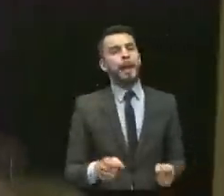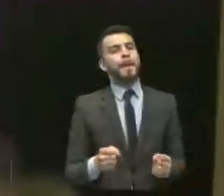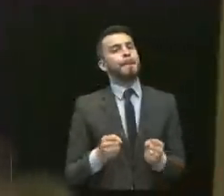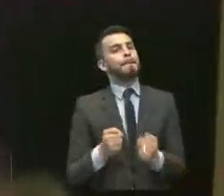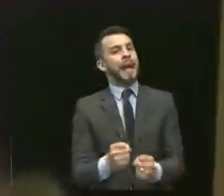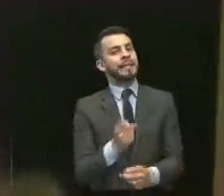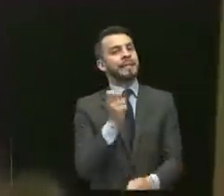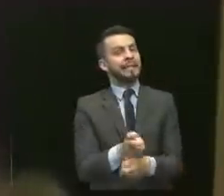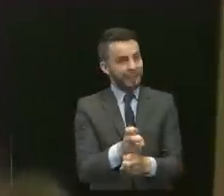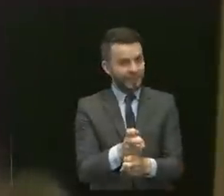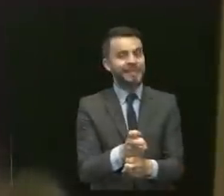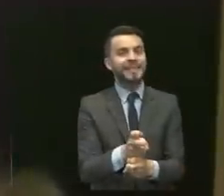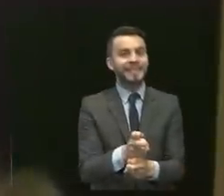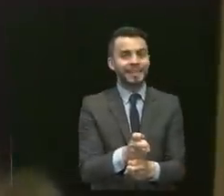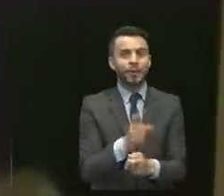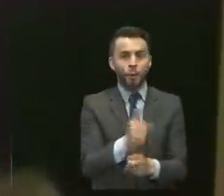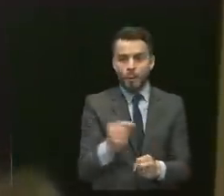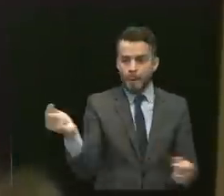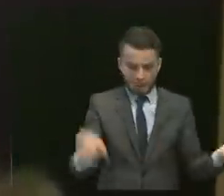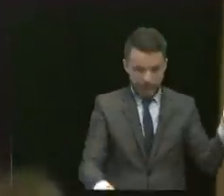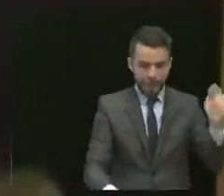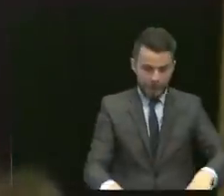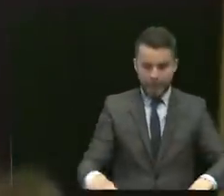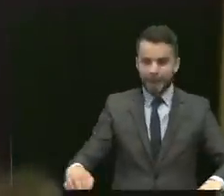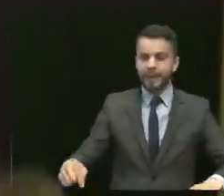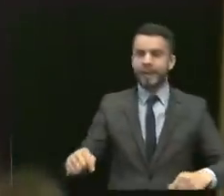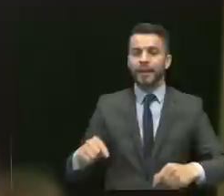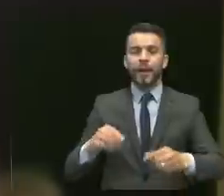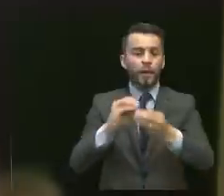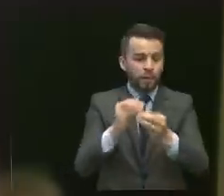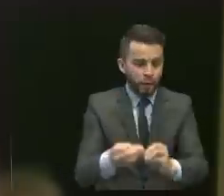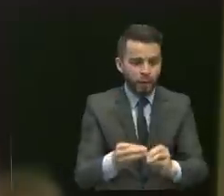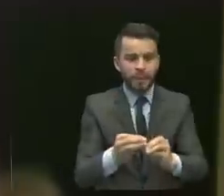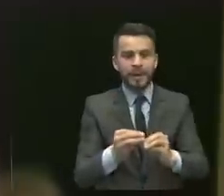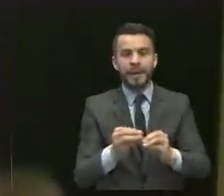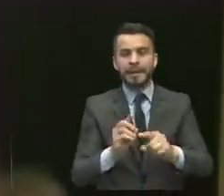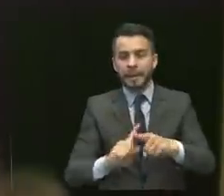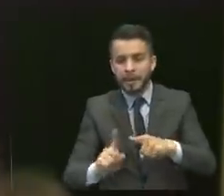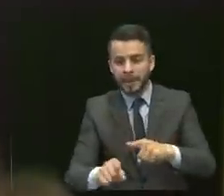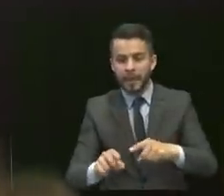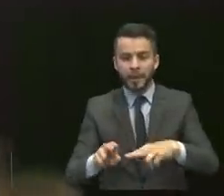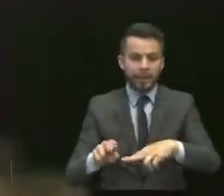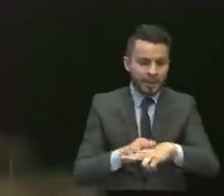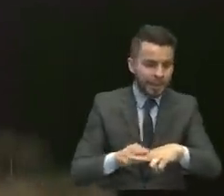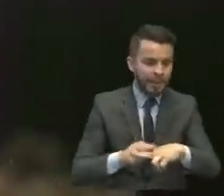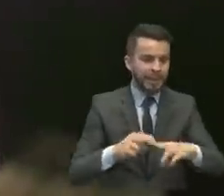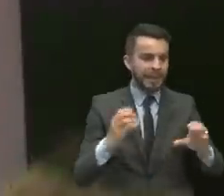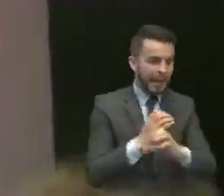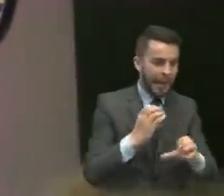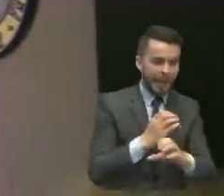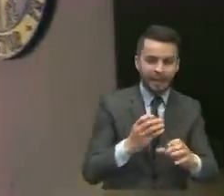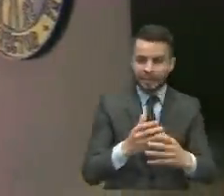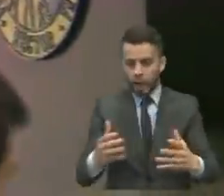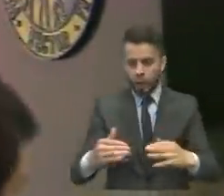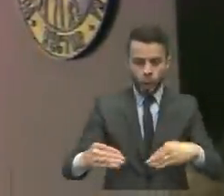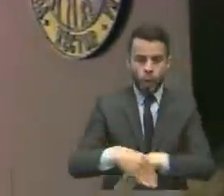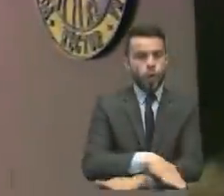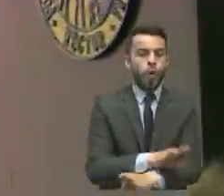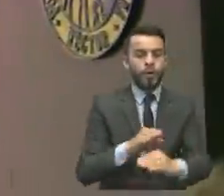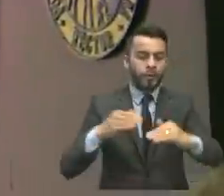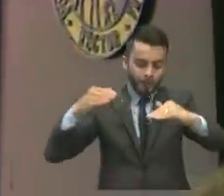tan crucial que sea subterráneo. De lo contrario, se vuelve imposible pasar por ese punto.